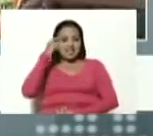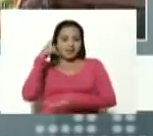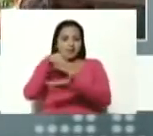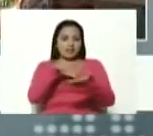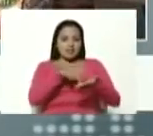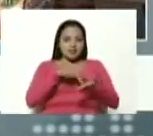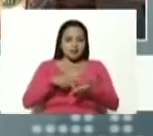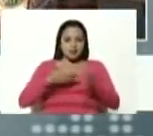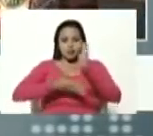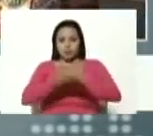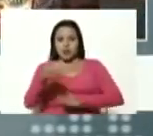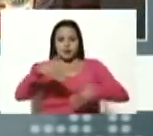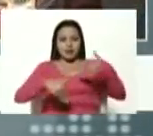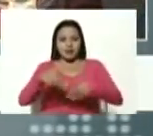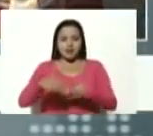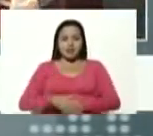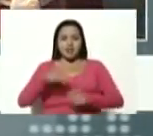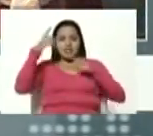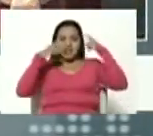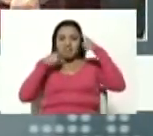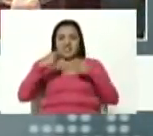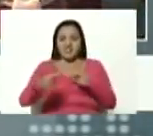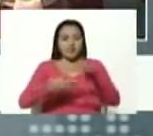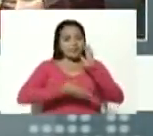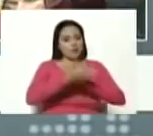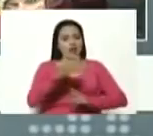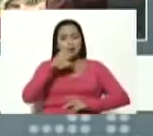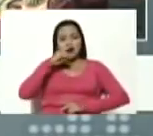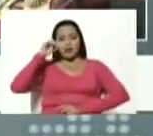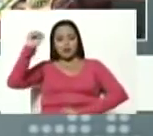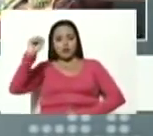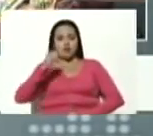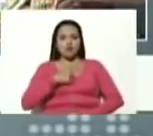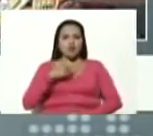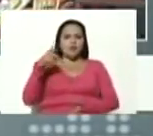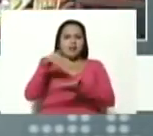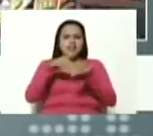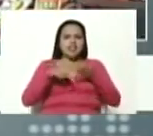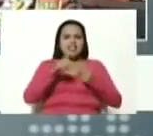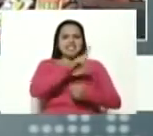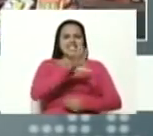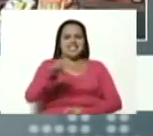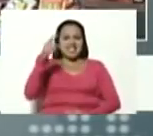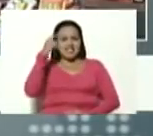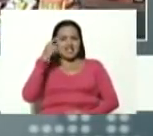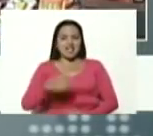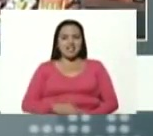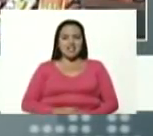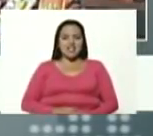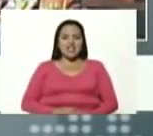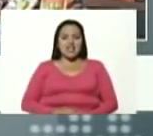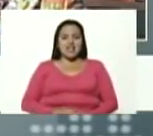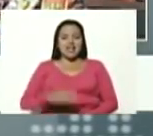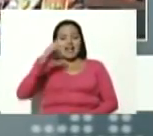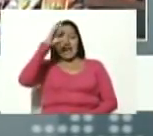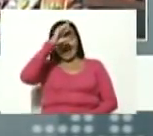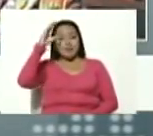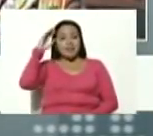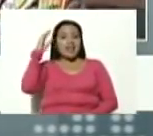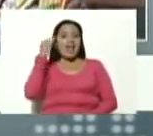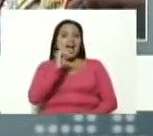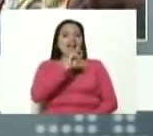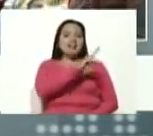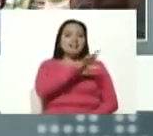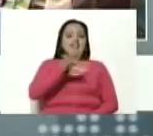Chávez me nombró y después vino la campaña y fui candidato presidencial por 15 días. Capriles Radoski, que tenía 15 años de